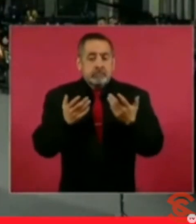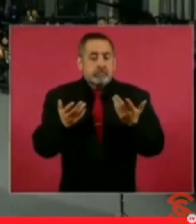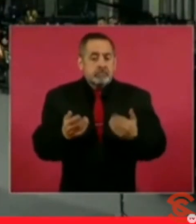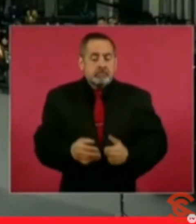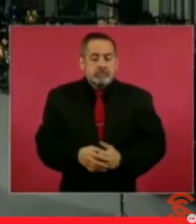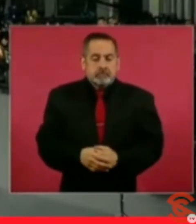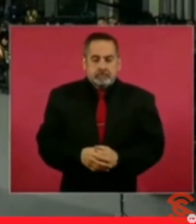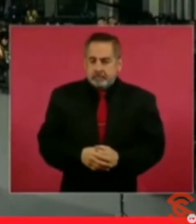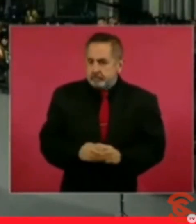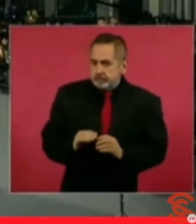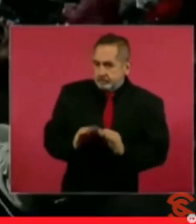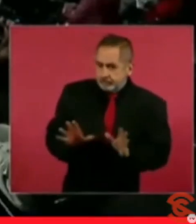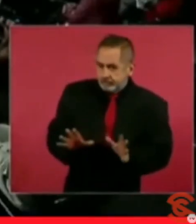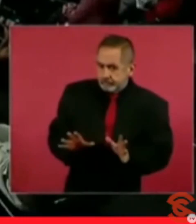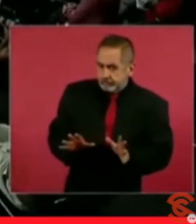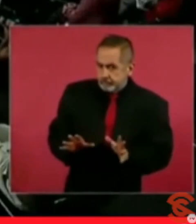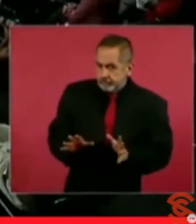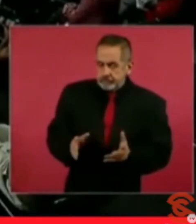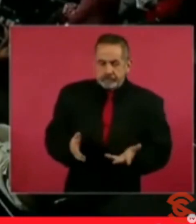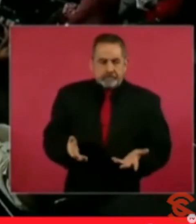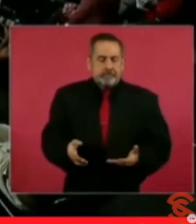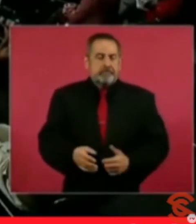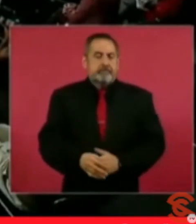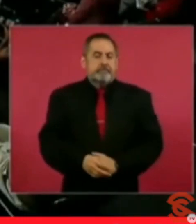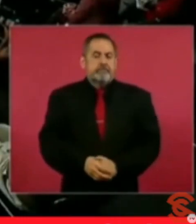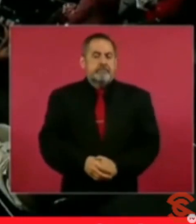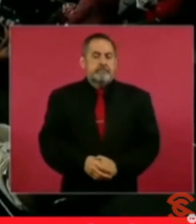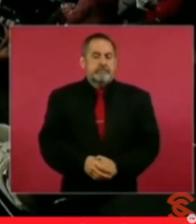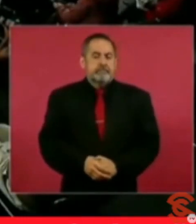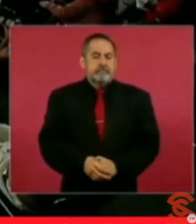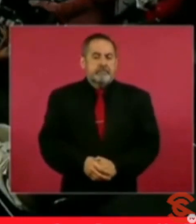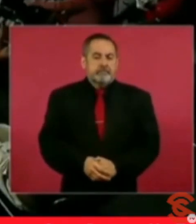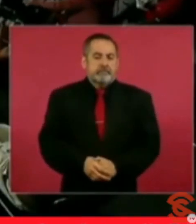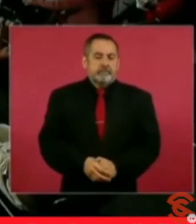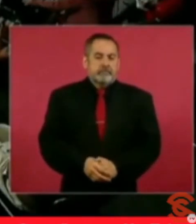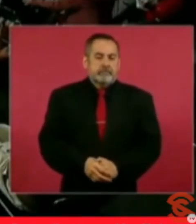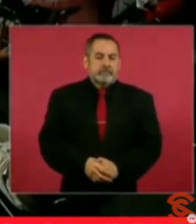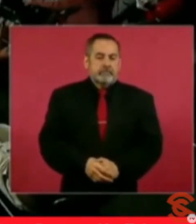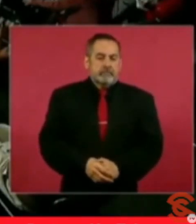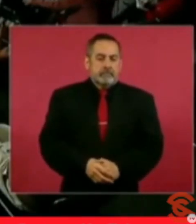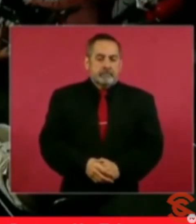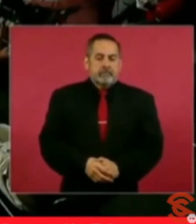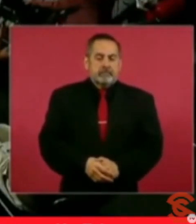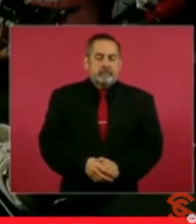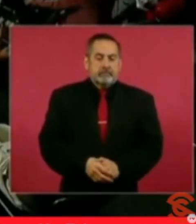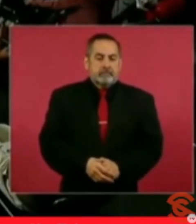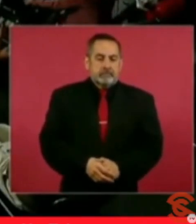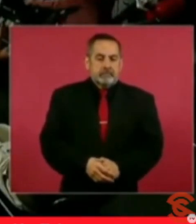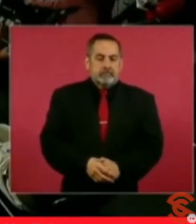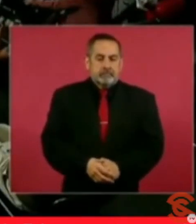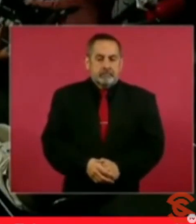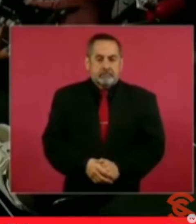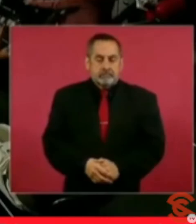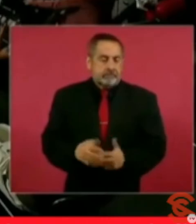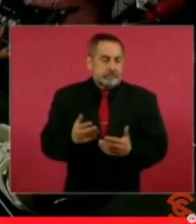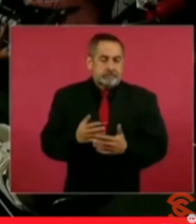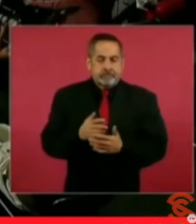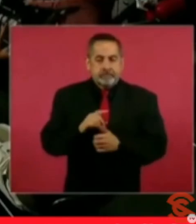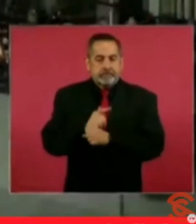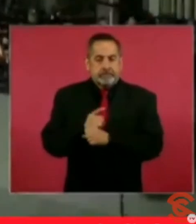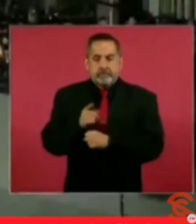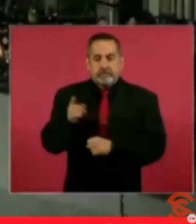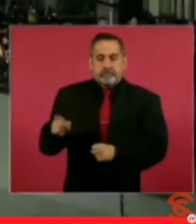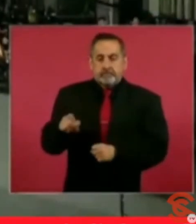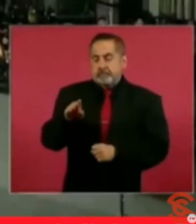Está claro. Pero es que el licenciado Bartlett